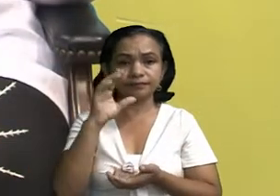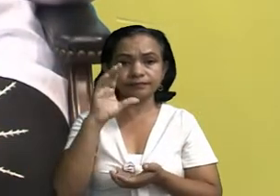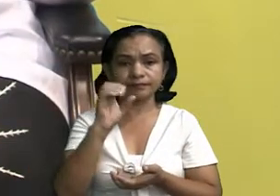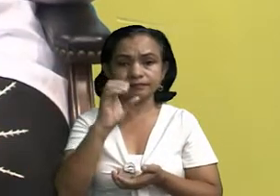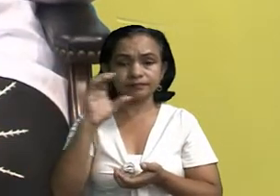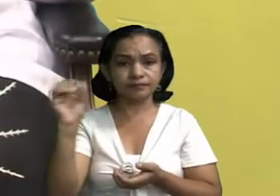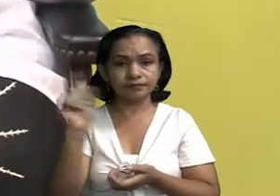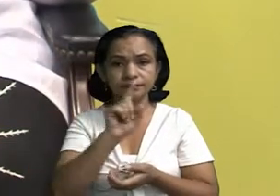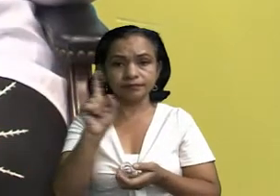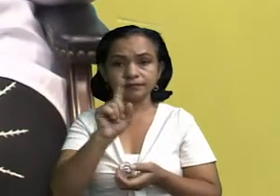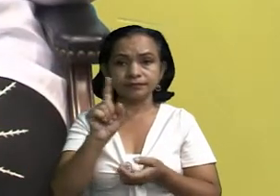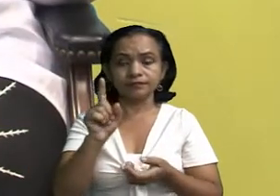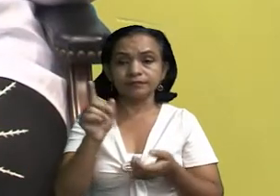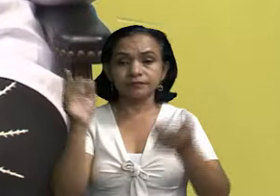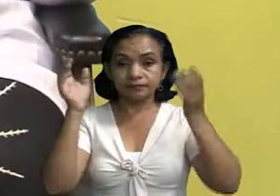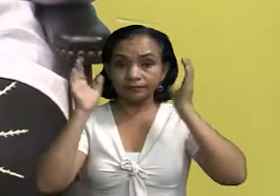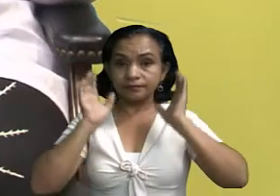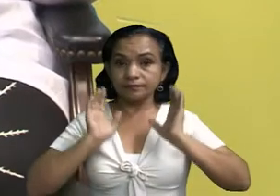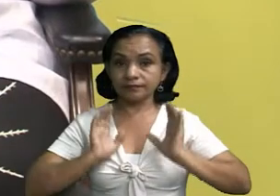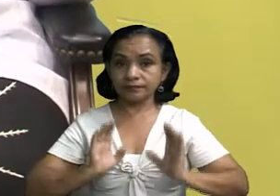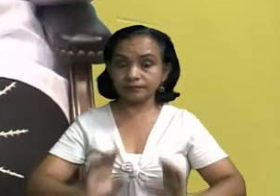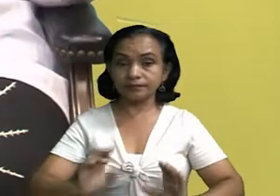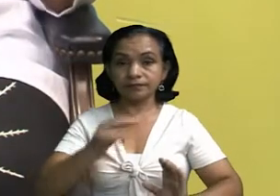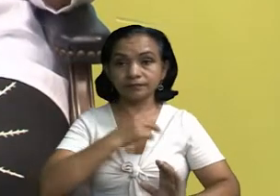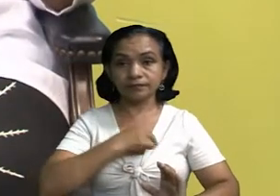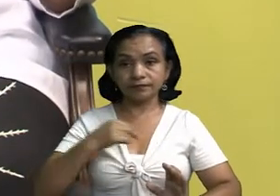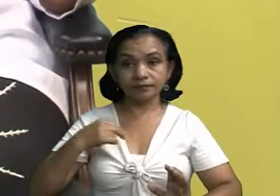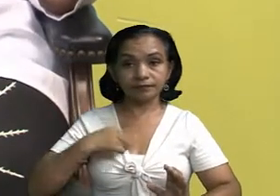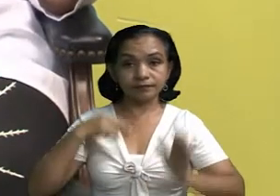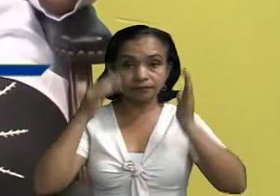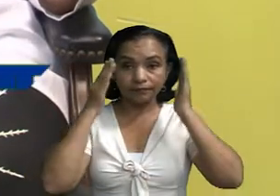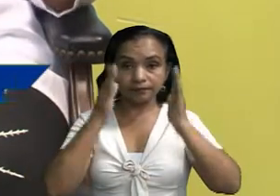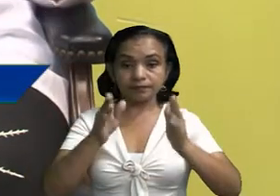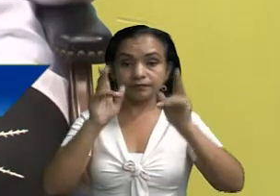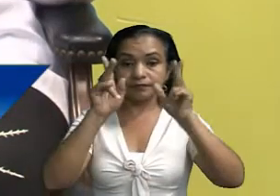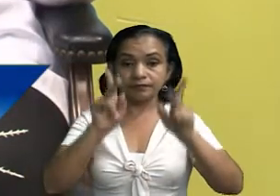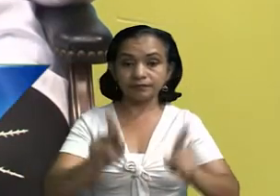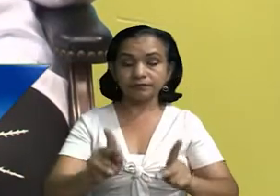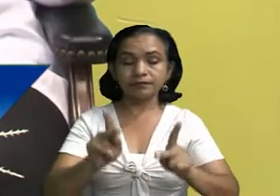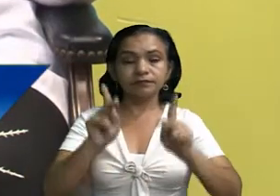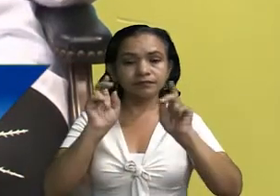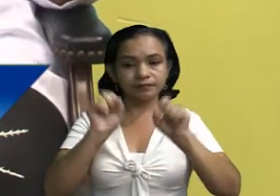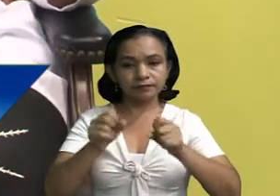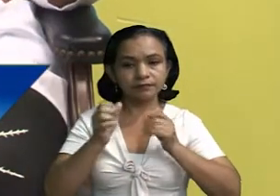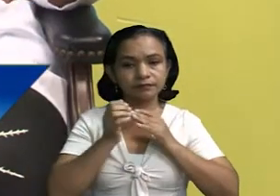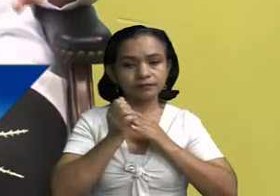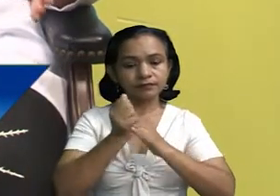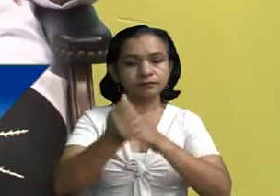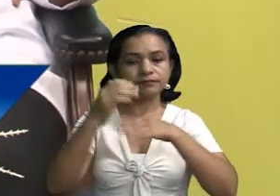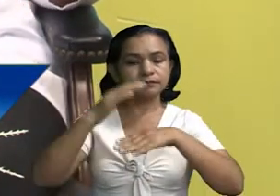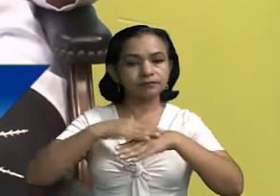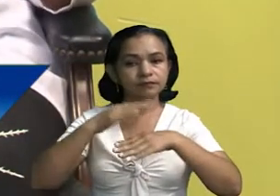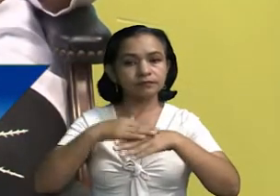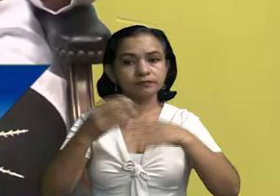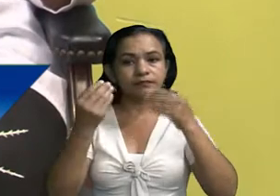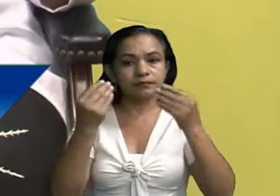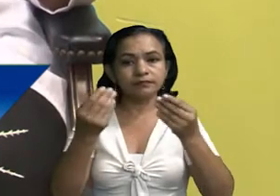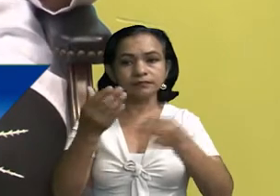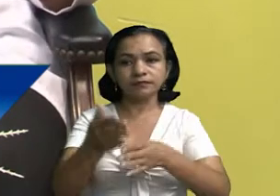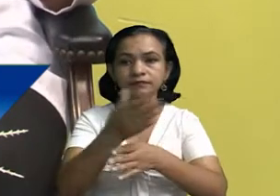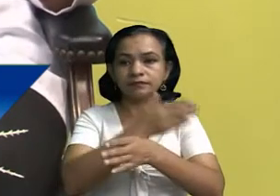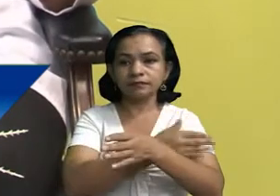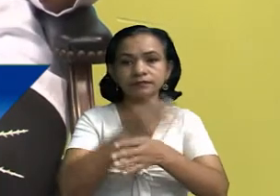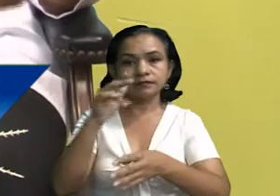no. Pero el examen físico que va dirigido y enfocado al paciente nos puede orientar bastante. Inclusive, como le dije,